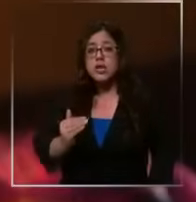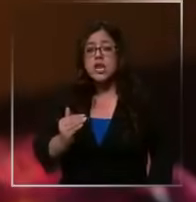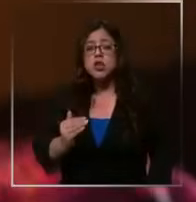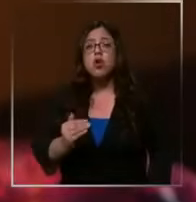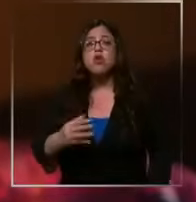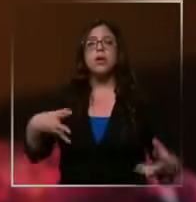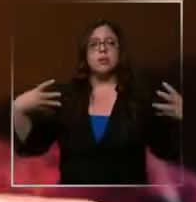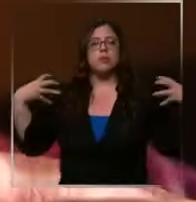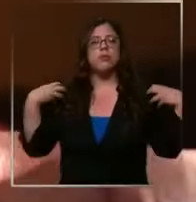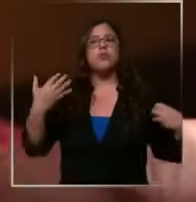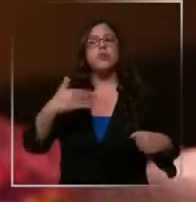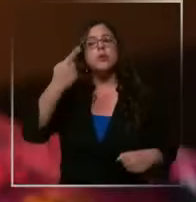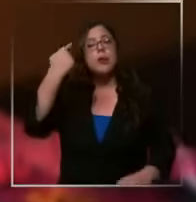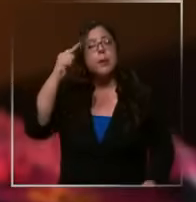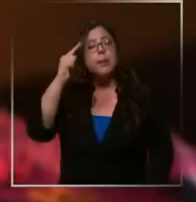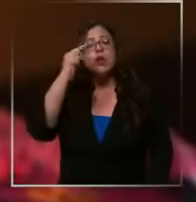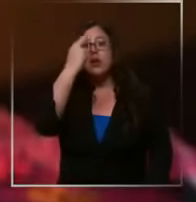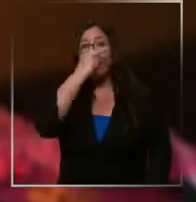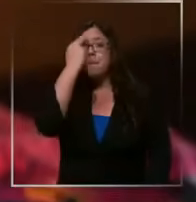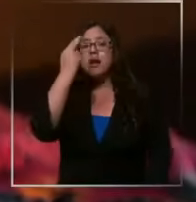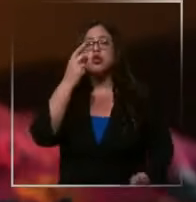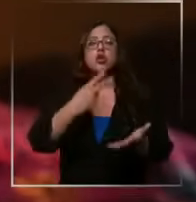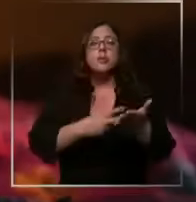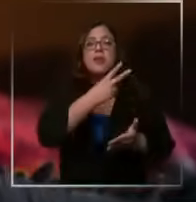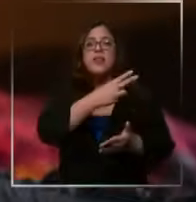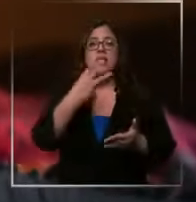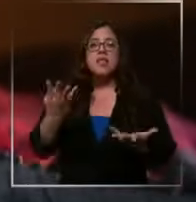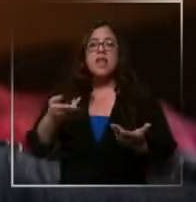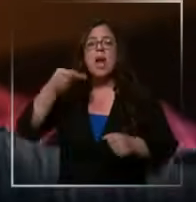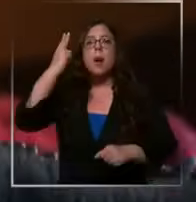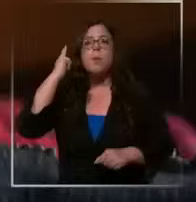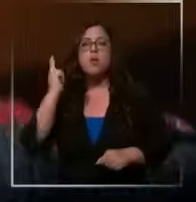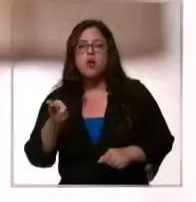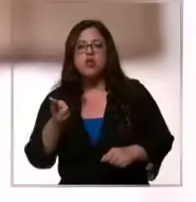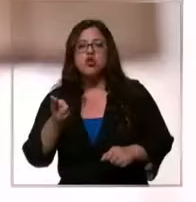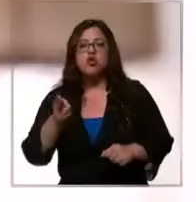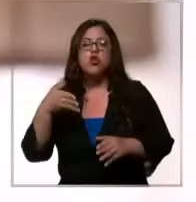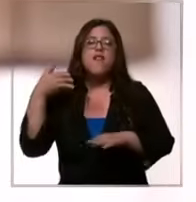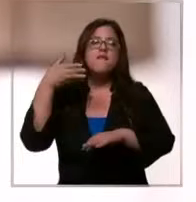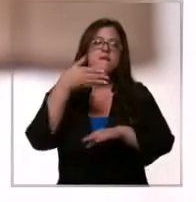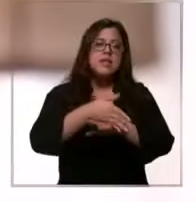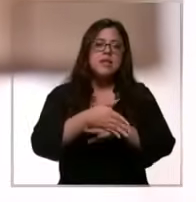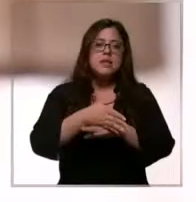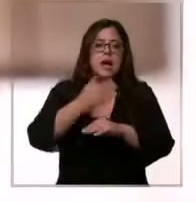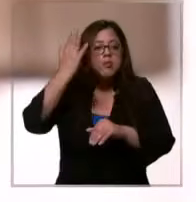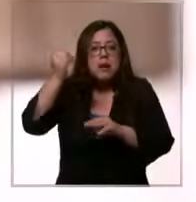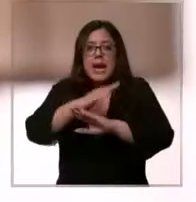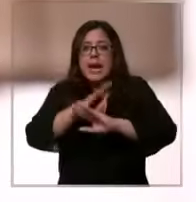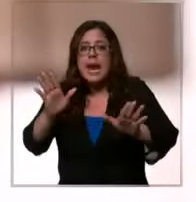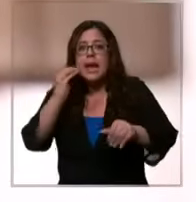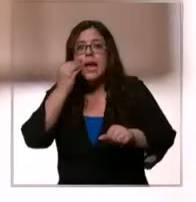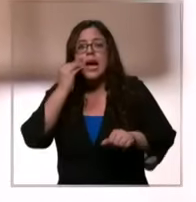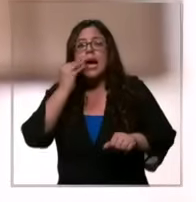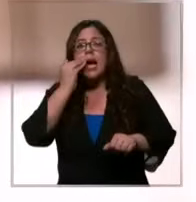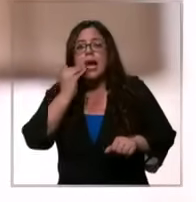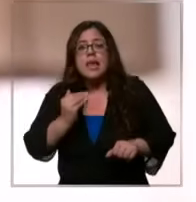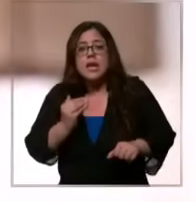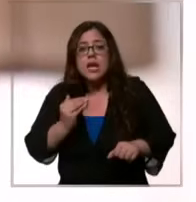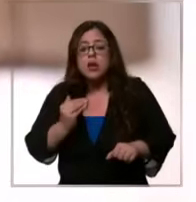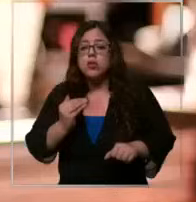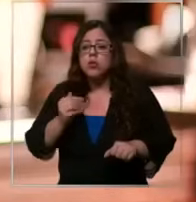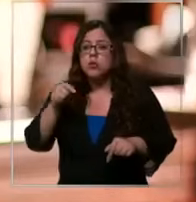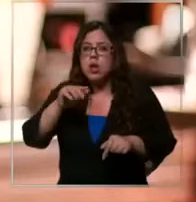del 2023 les prohibieron las visitas y no vieron más a su nieto. Lo único que supieron después fue que ya no estaba en